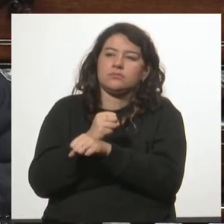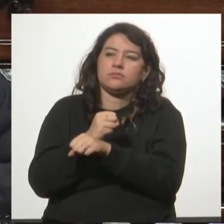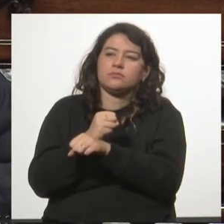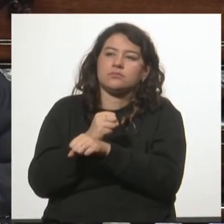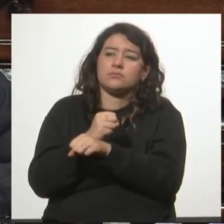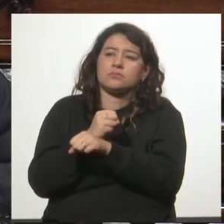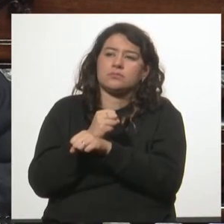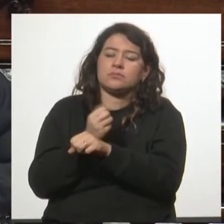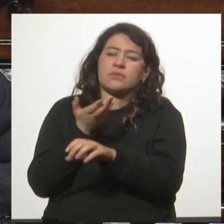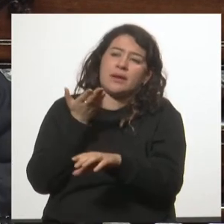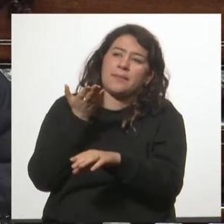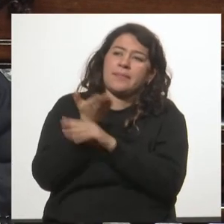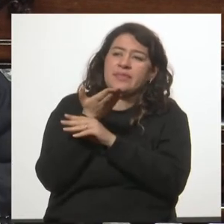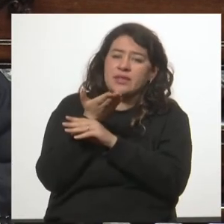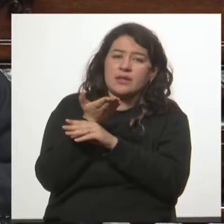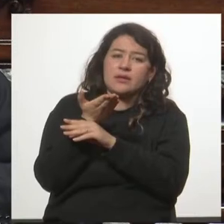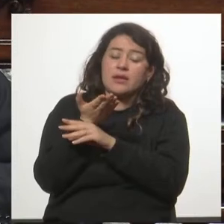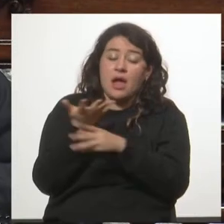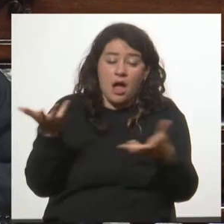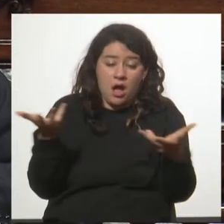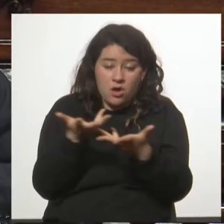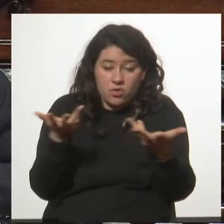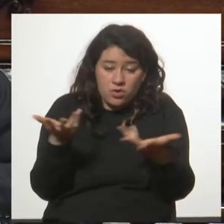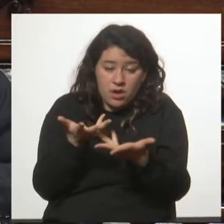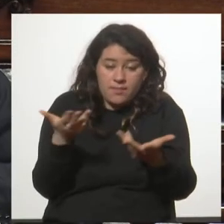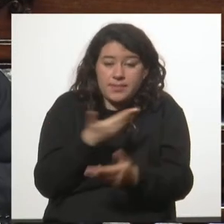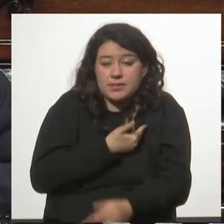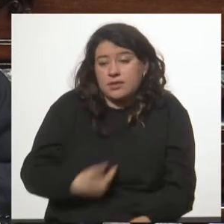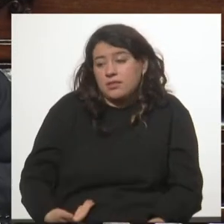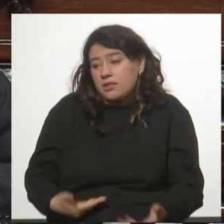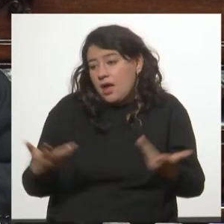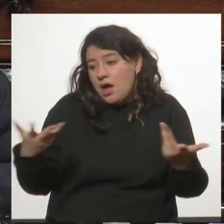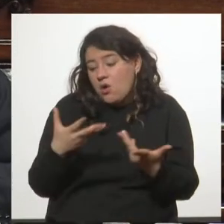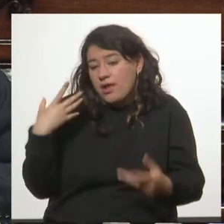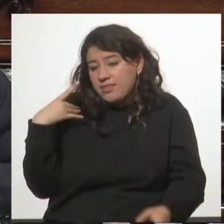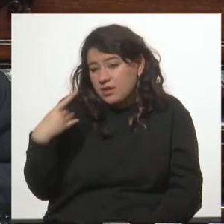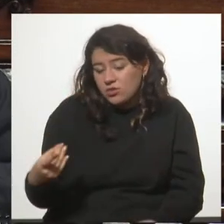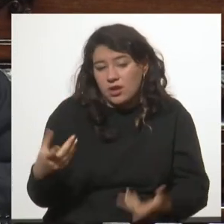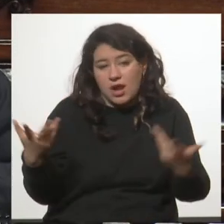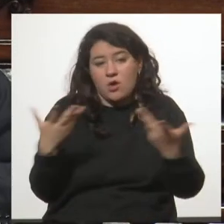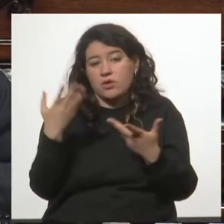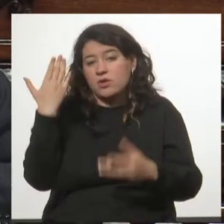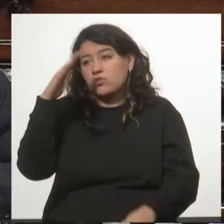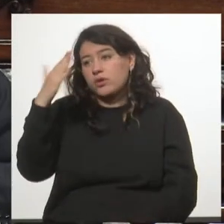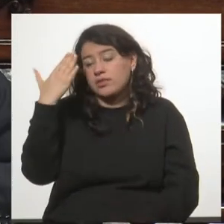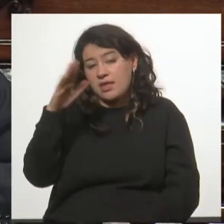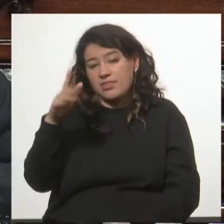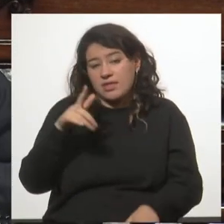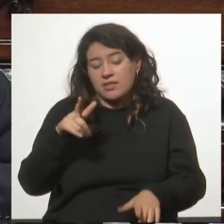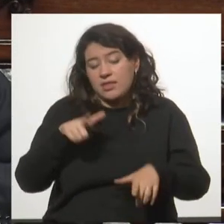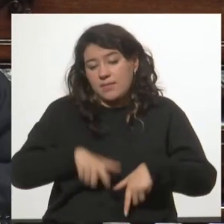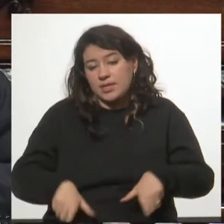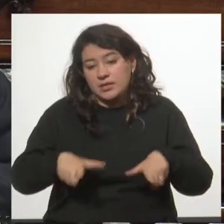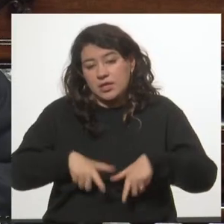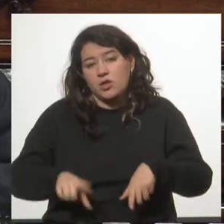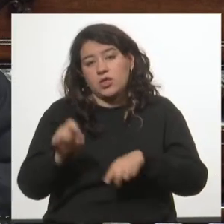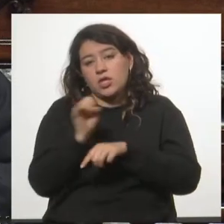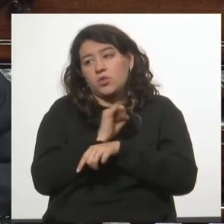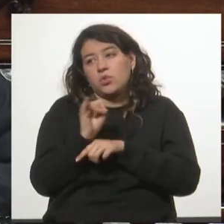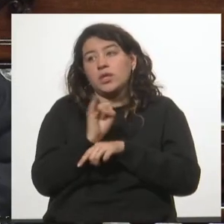es pedirle al actual presidente al actual directorio las actuales autoridades el ministerio de